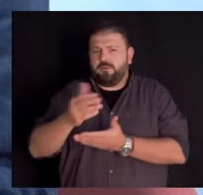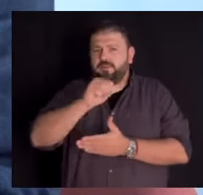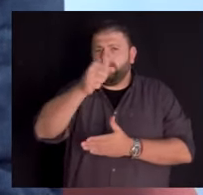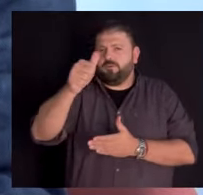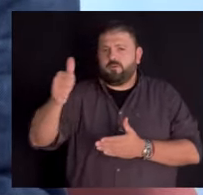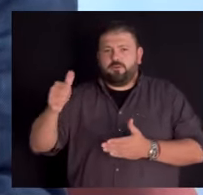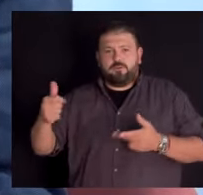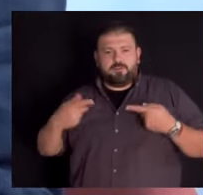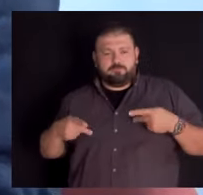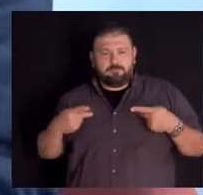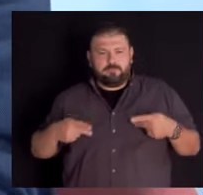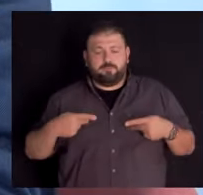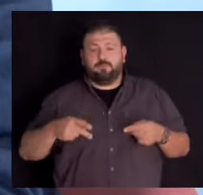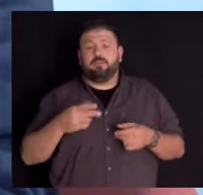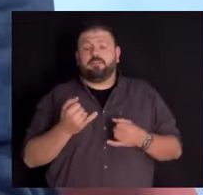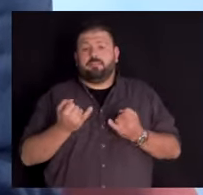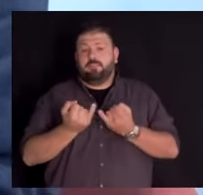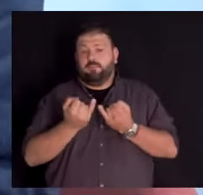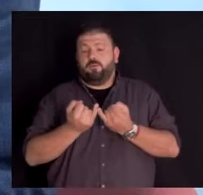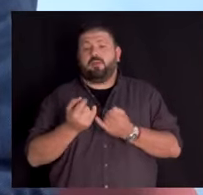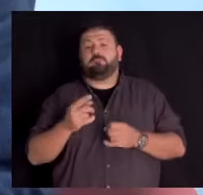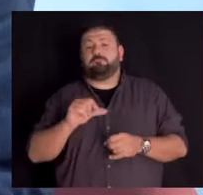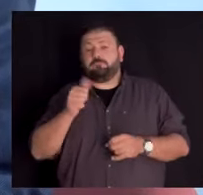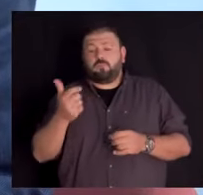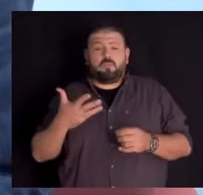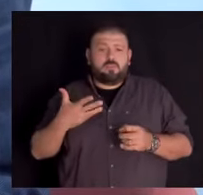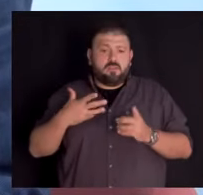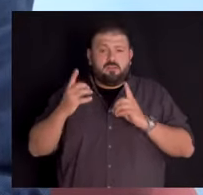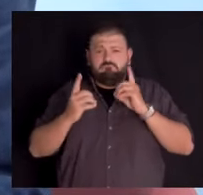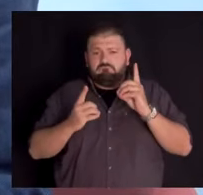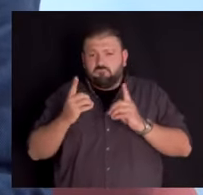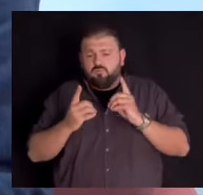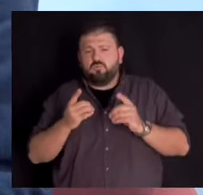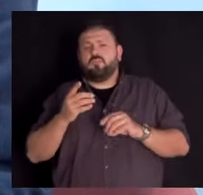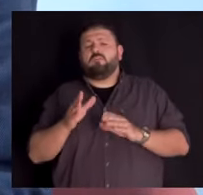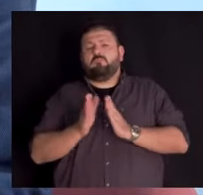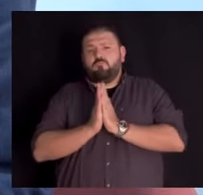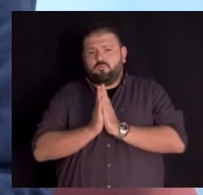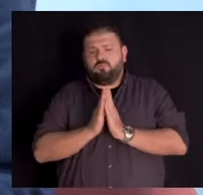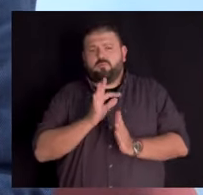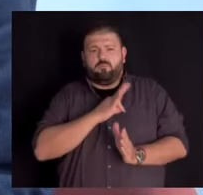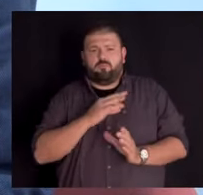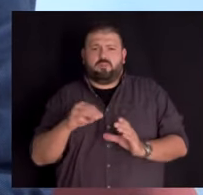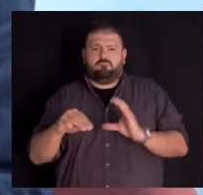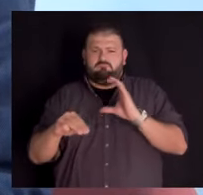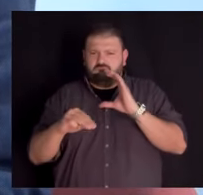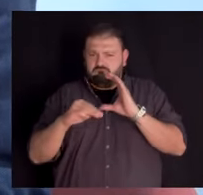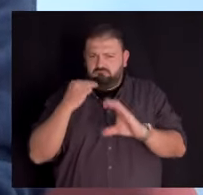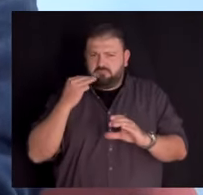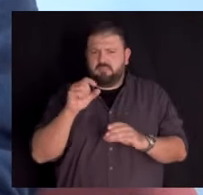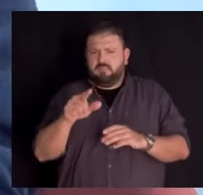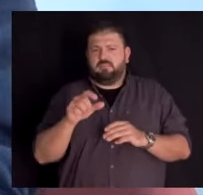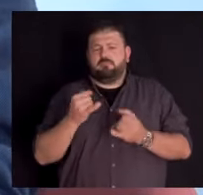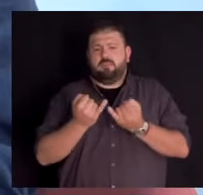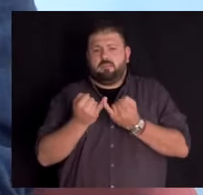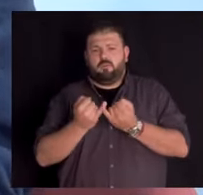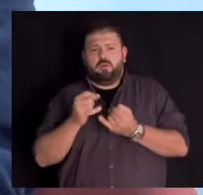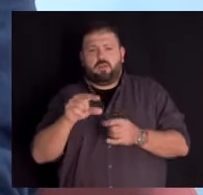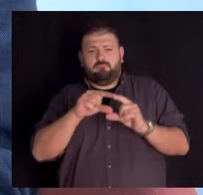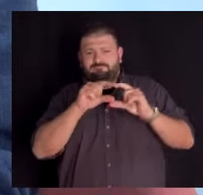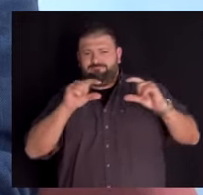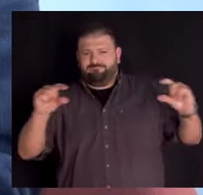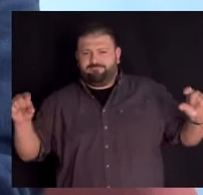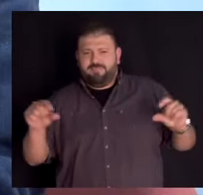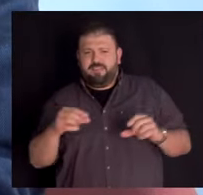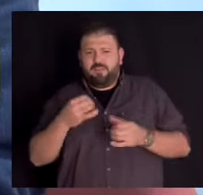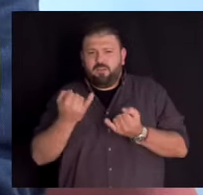Bueno, también, Klaus, importantísimo. Si tiene alguna duda o algo, por favor, escríbanos a mundo.morado@omnilife.com. Ahí pueden mandarnos cualquiera